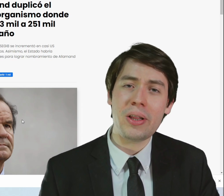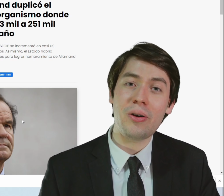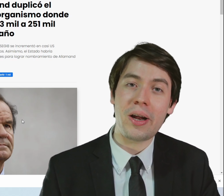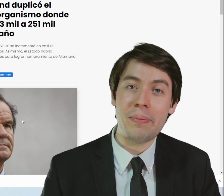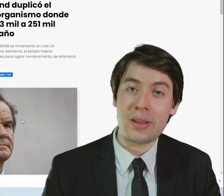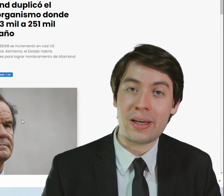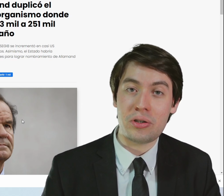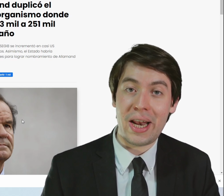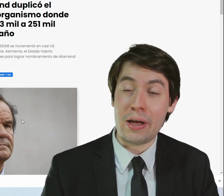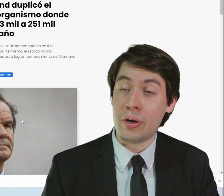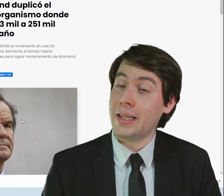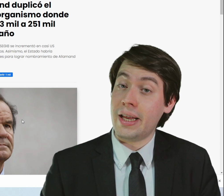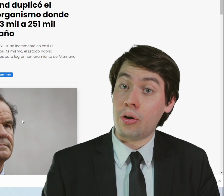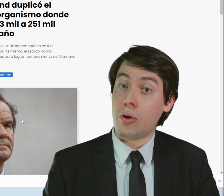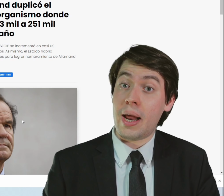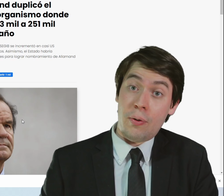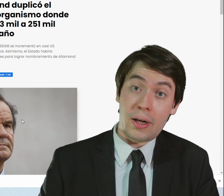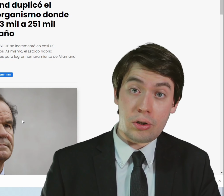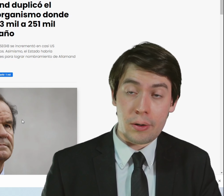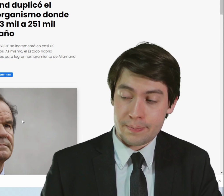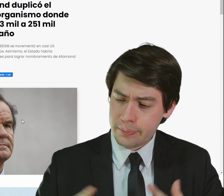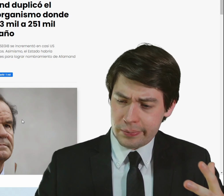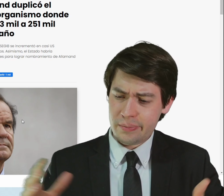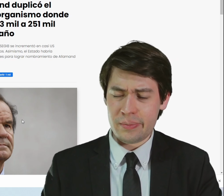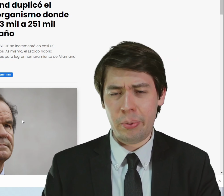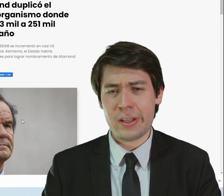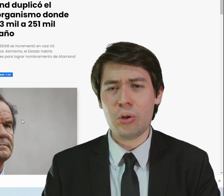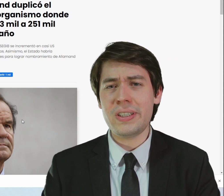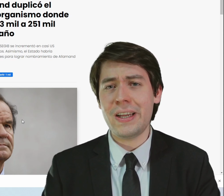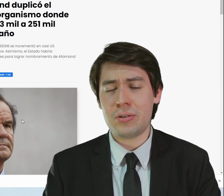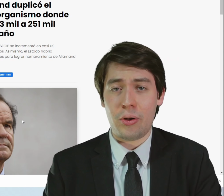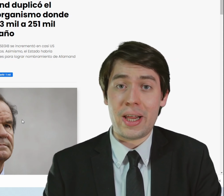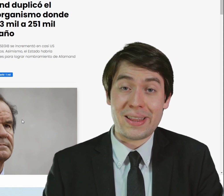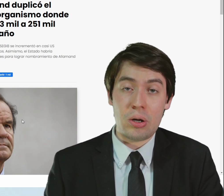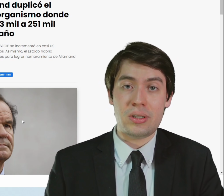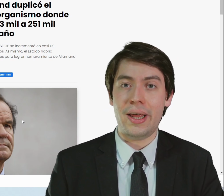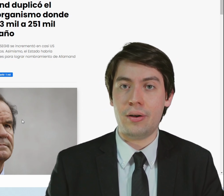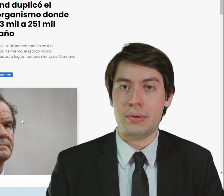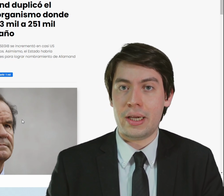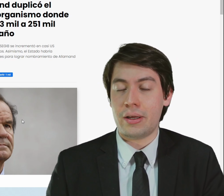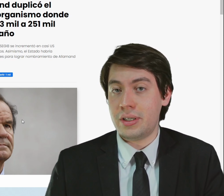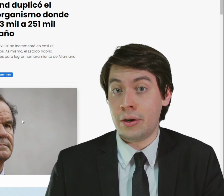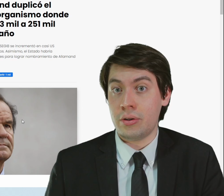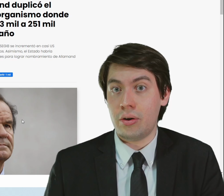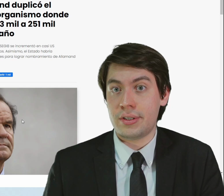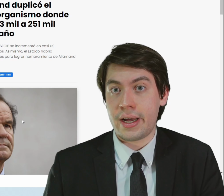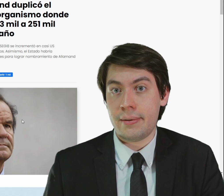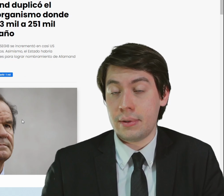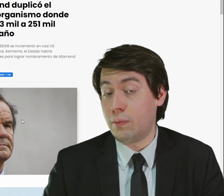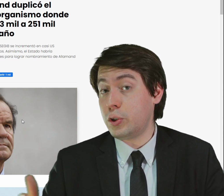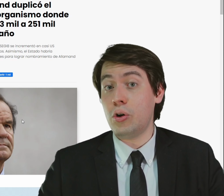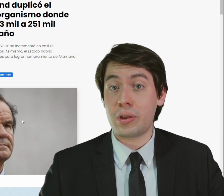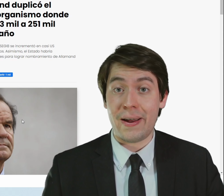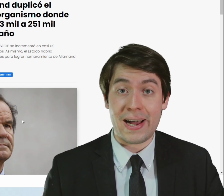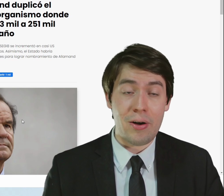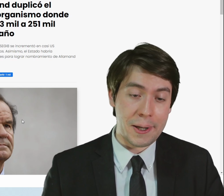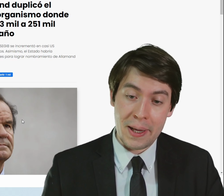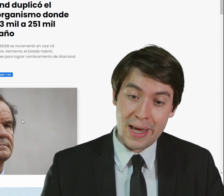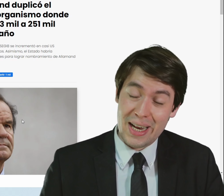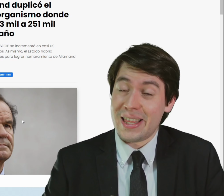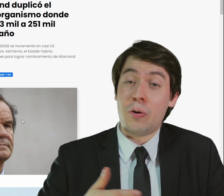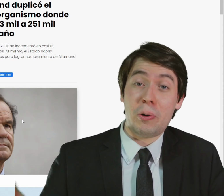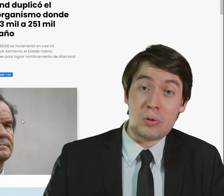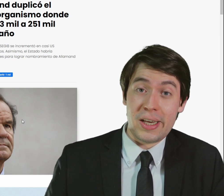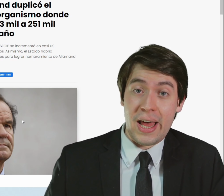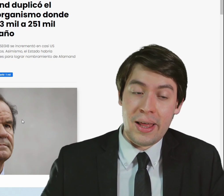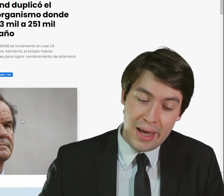dinero a este organismo internacional y con el dinero de toda la población porque todo ese dinero salió del estado chileno y el estado chileno donde lo saca del bolsillo los trabajadores